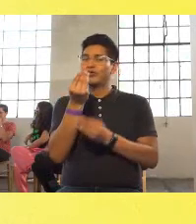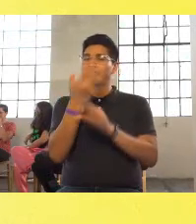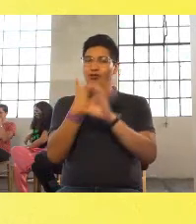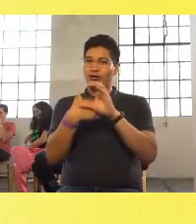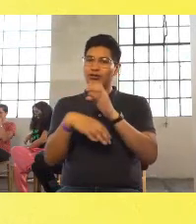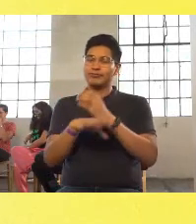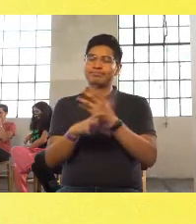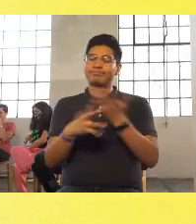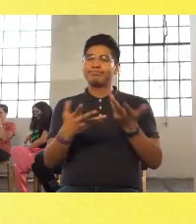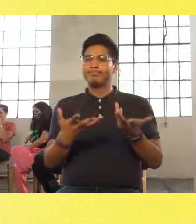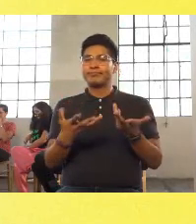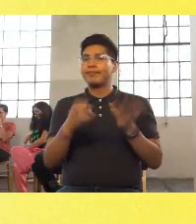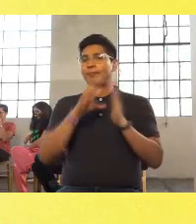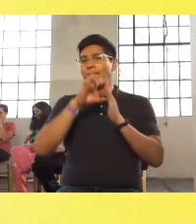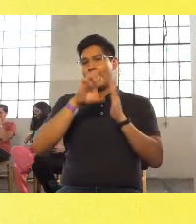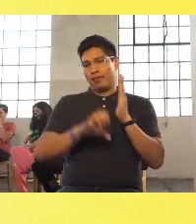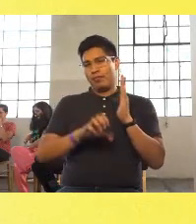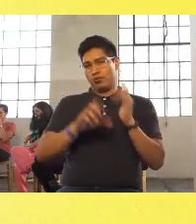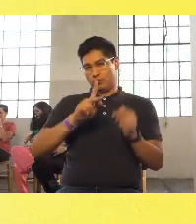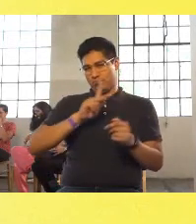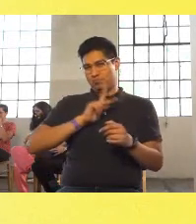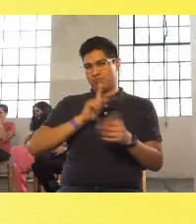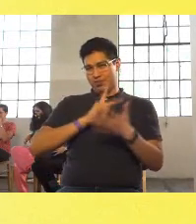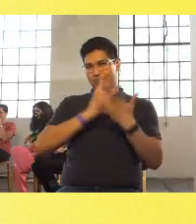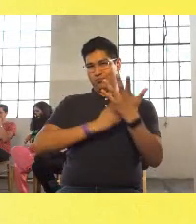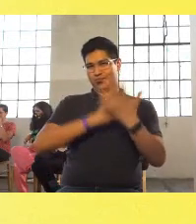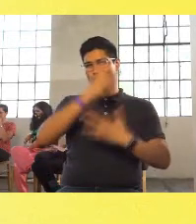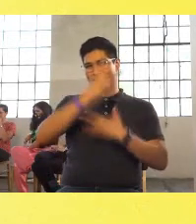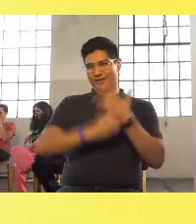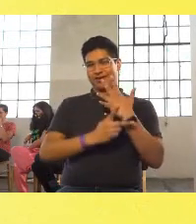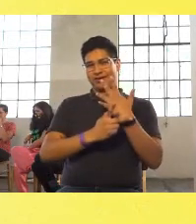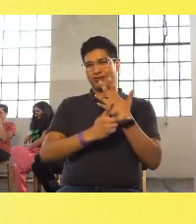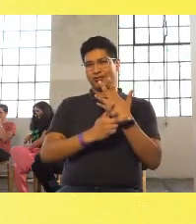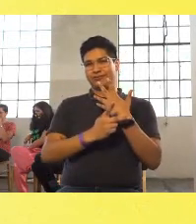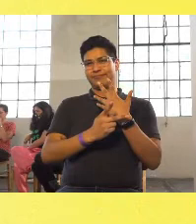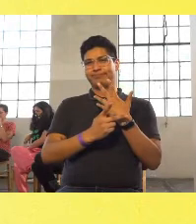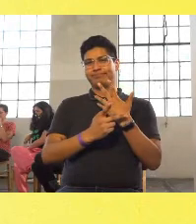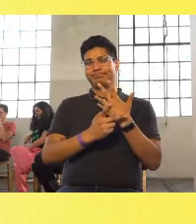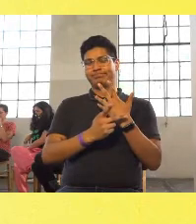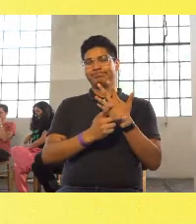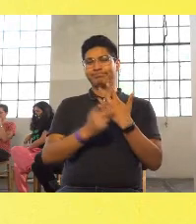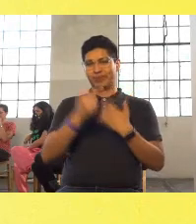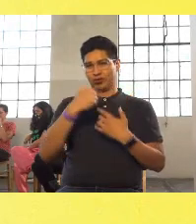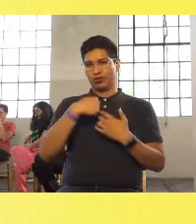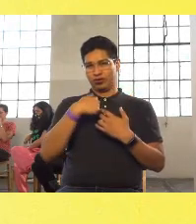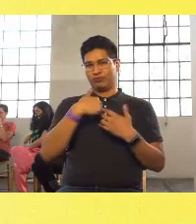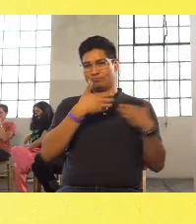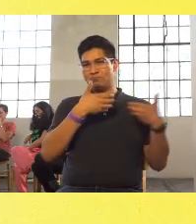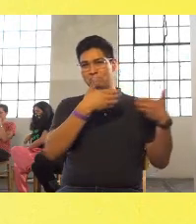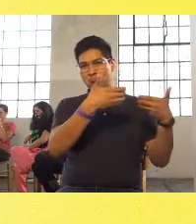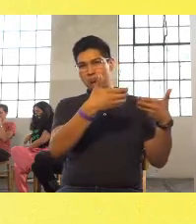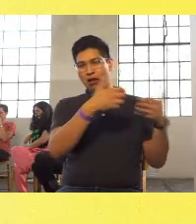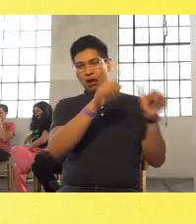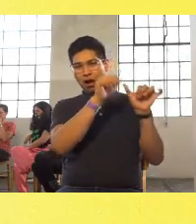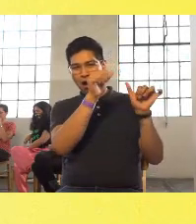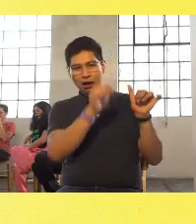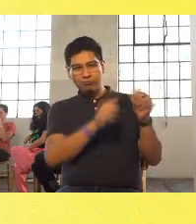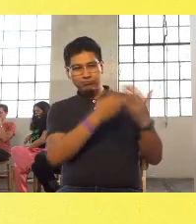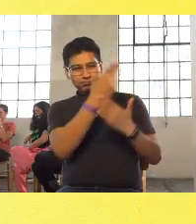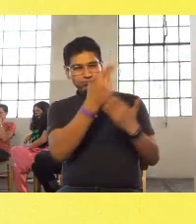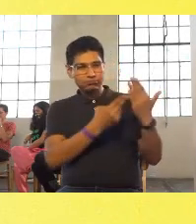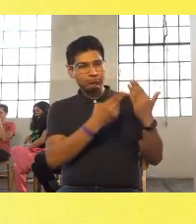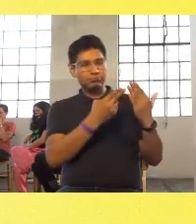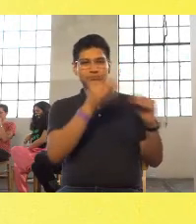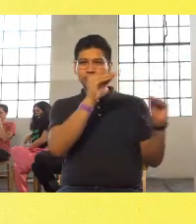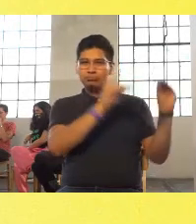Entonces, pues en el caso, por ejemplo, del proyecto en el que yo estoy como Isla Urbana, pues sí, finalmente la intención o la meta es